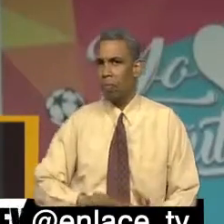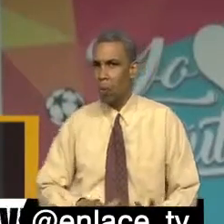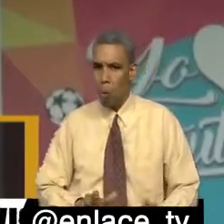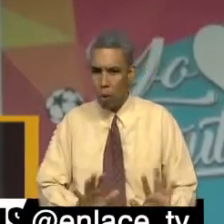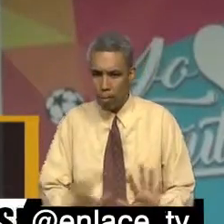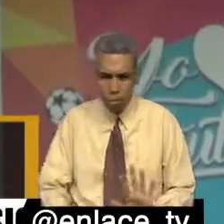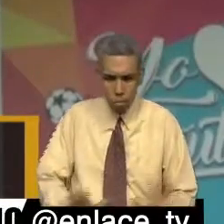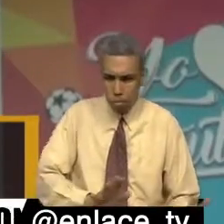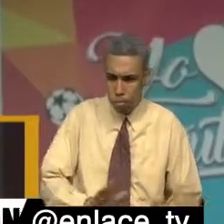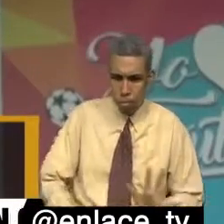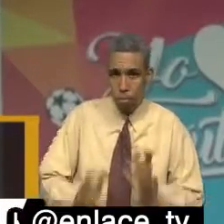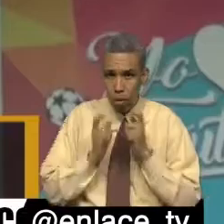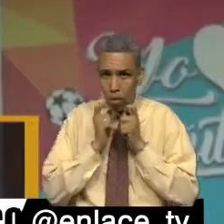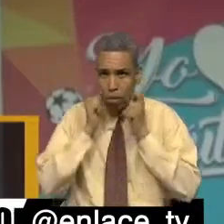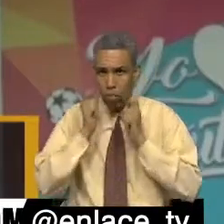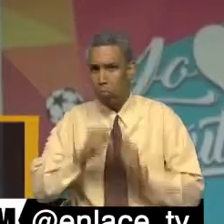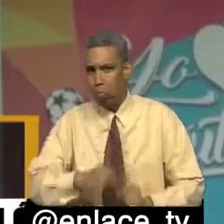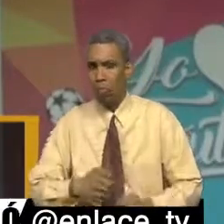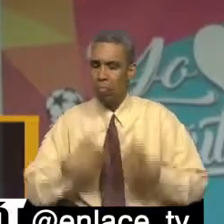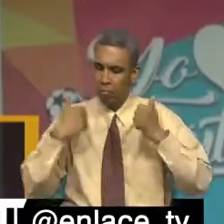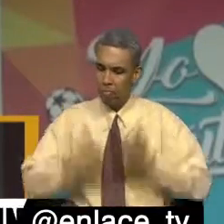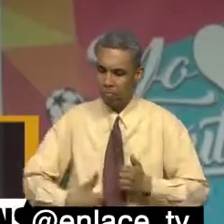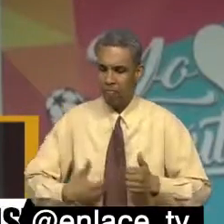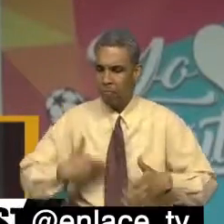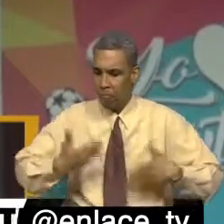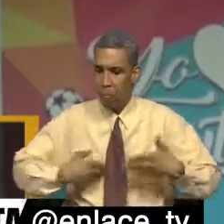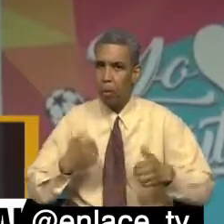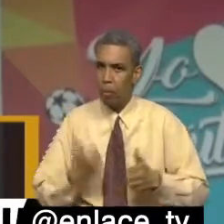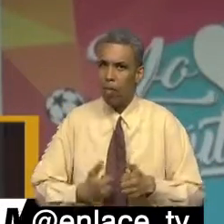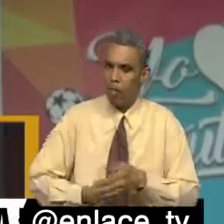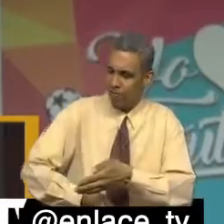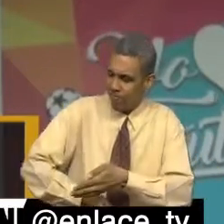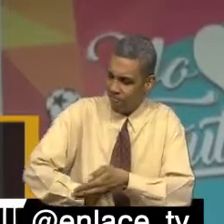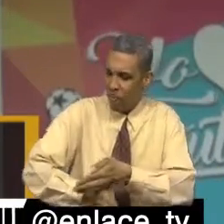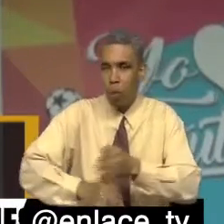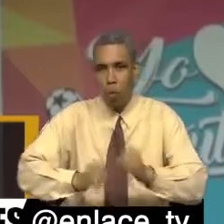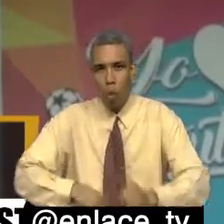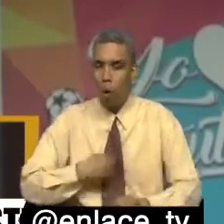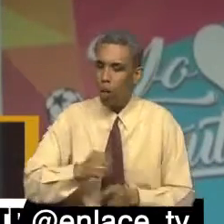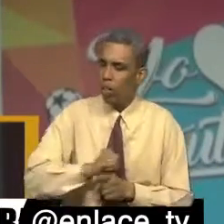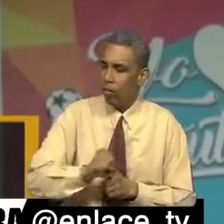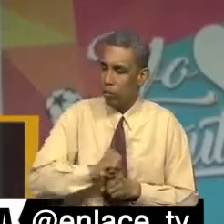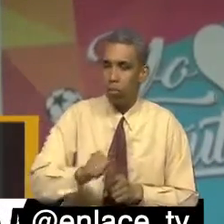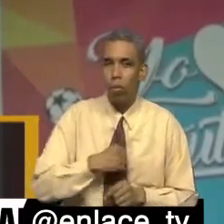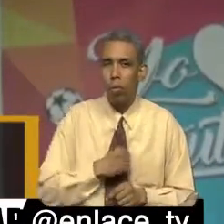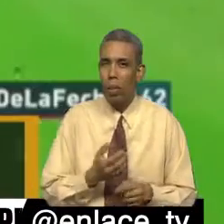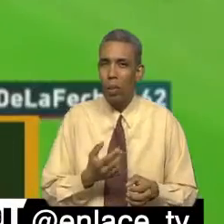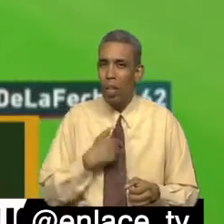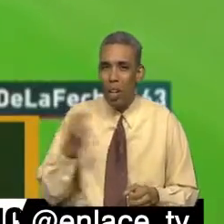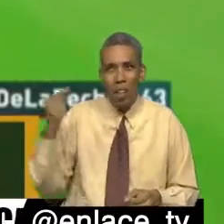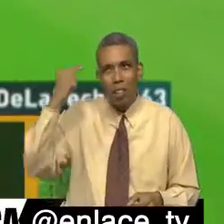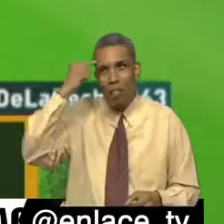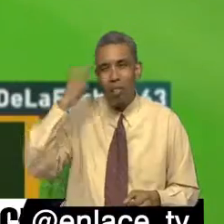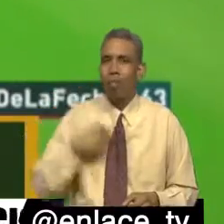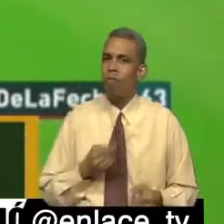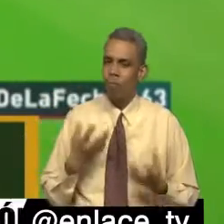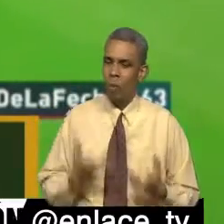que se han estado haciendo bien las cosas y uno tiene que seguir trabajando. Mi principal labor en el equipo es